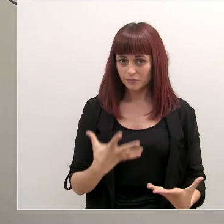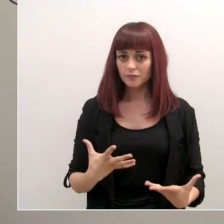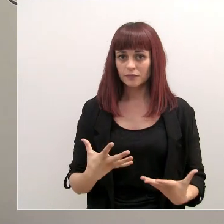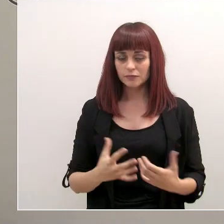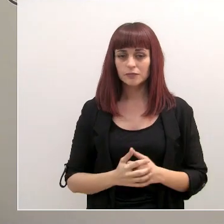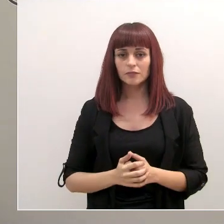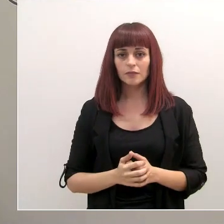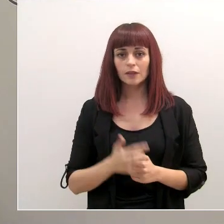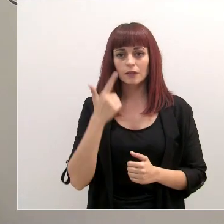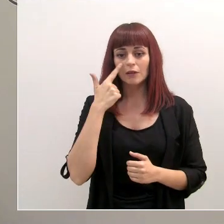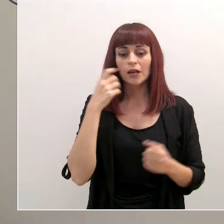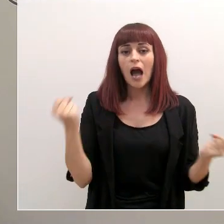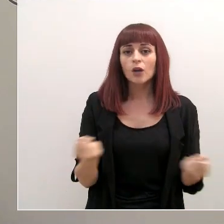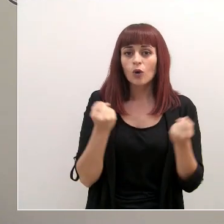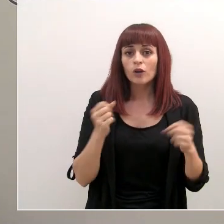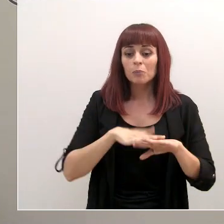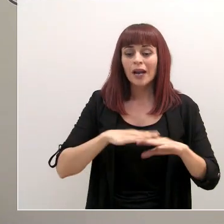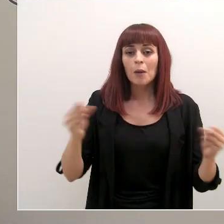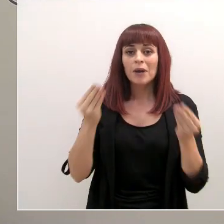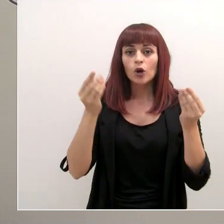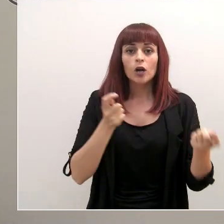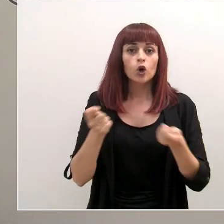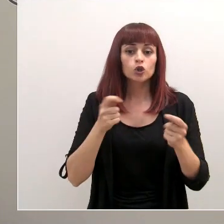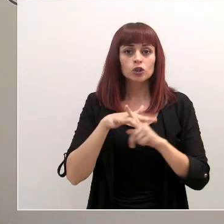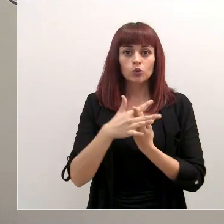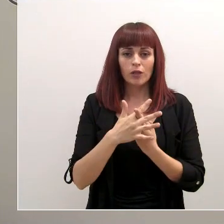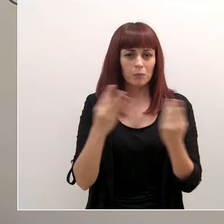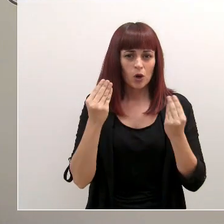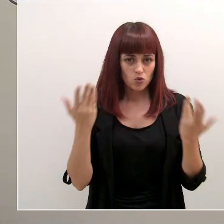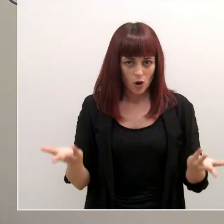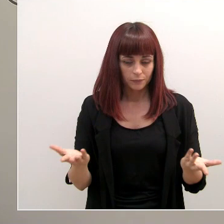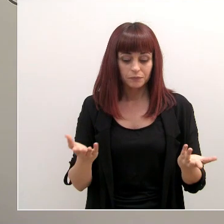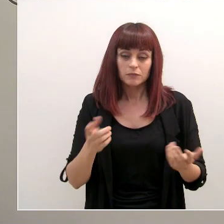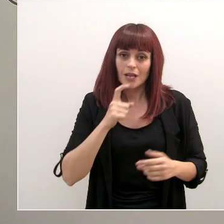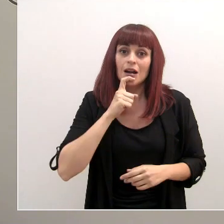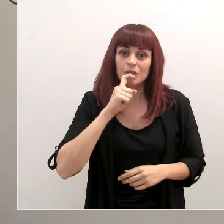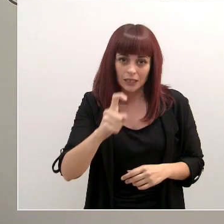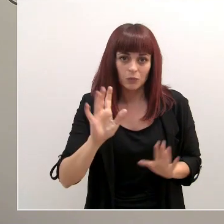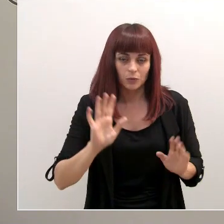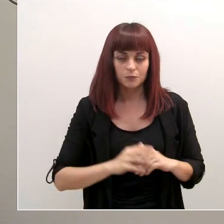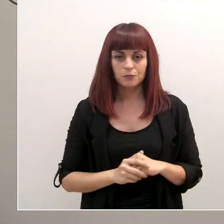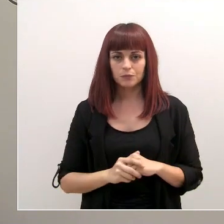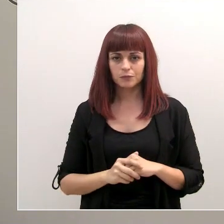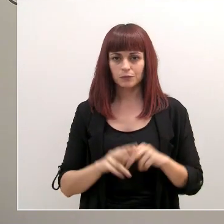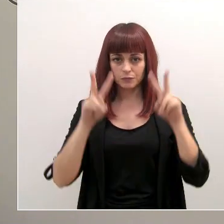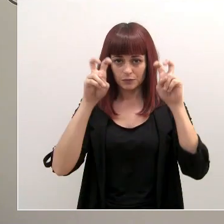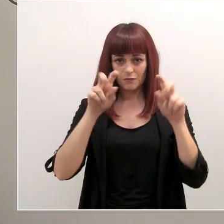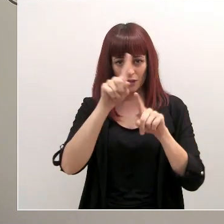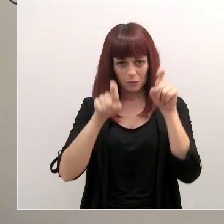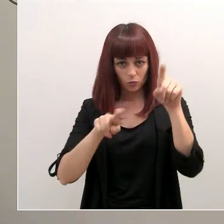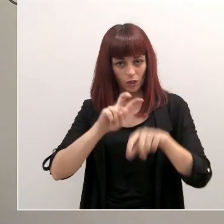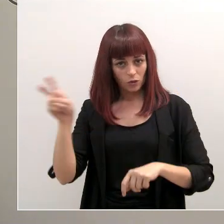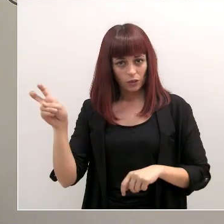pormenorizadamente para ver las actuaciones mejores para controlar la situación, con lo cual se anunciará debidamente. Respecto a la otra